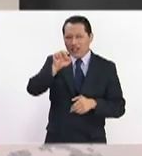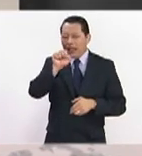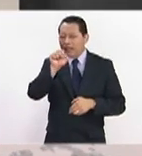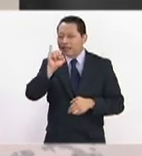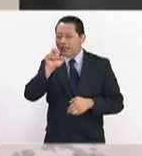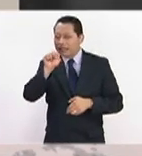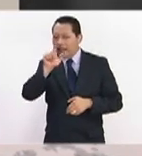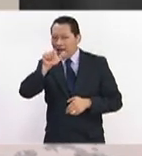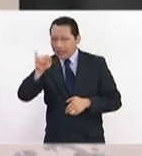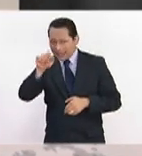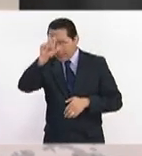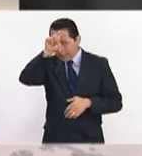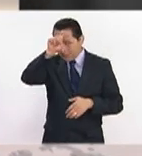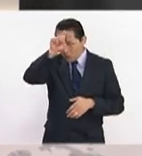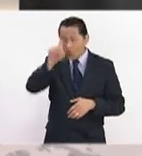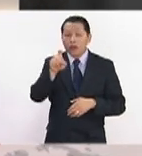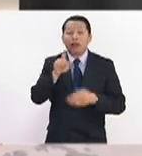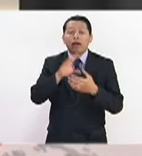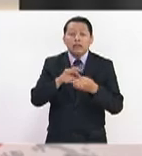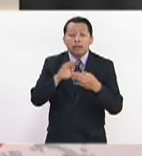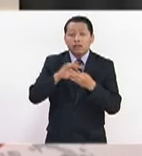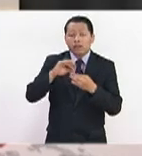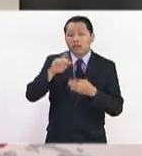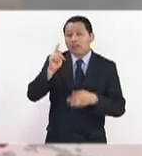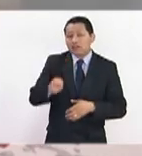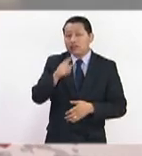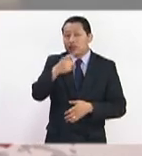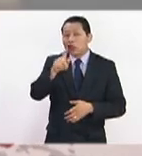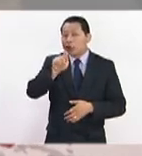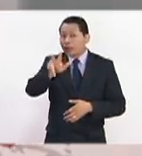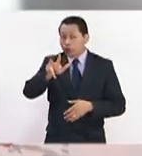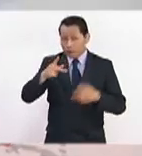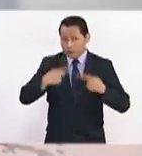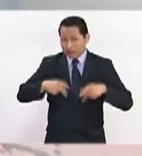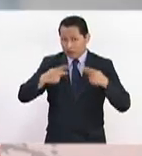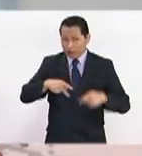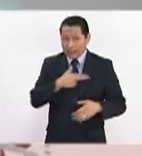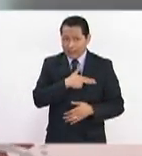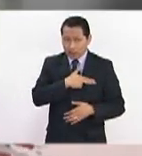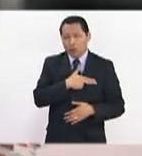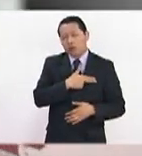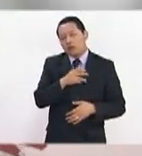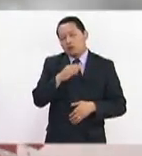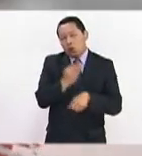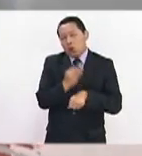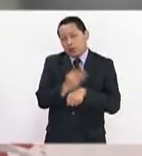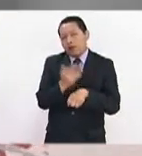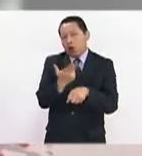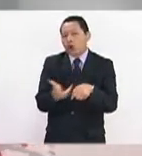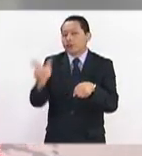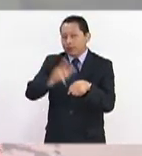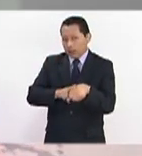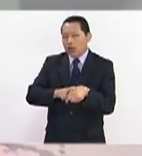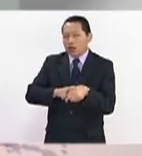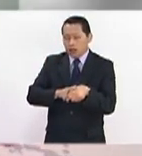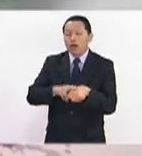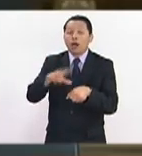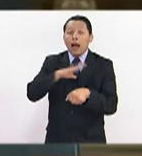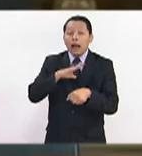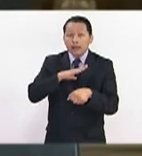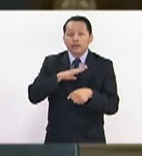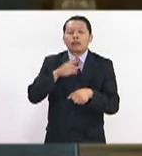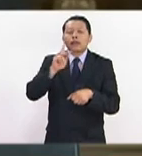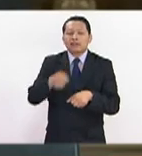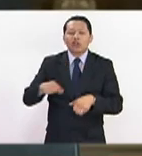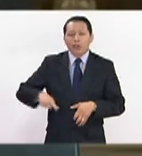noroeste de Egipto. Autoridades informaron que al menos 128 personas resultaron heridas y se encuentran hospitalizadas. Luego del atentado, el